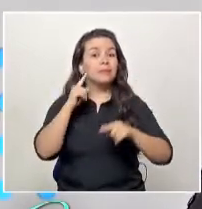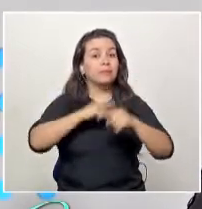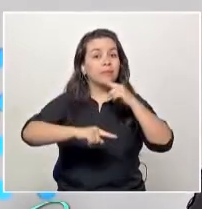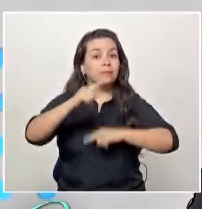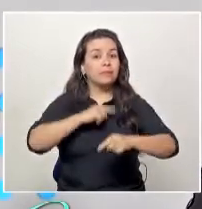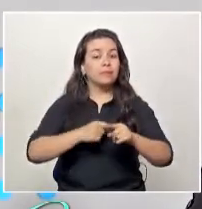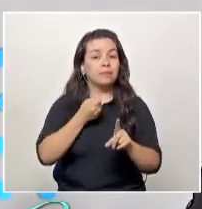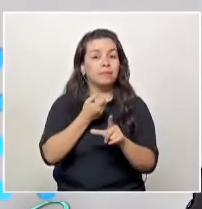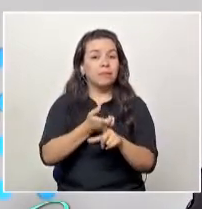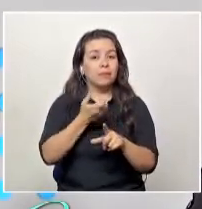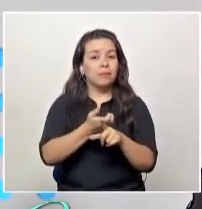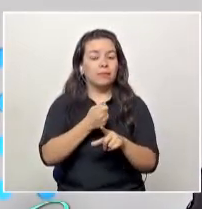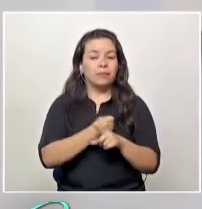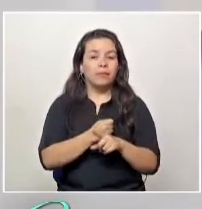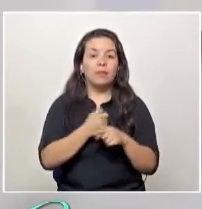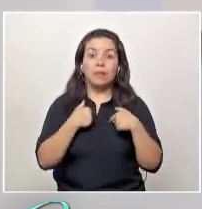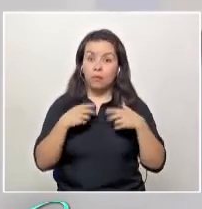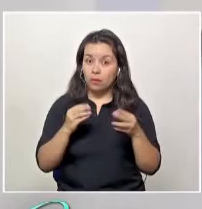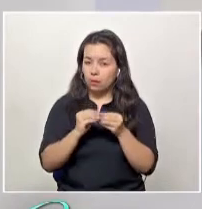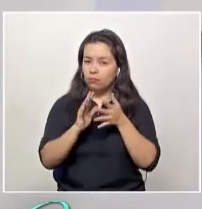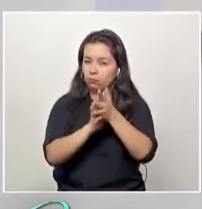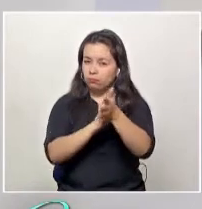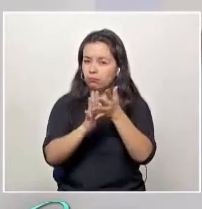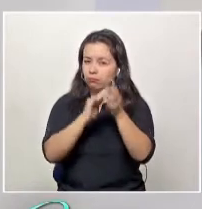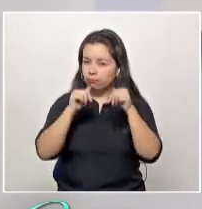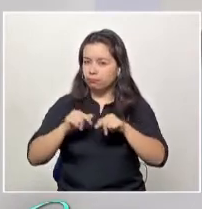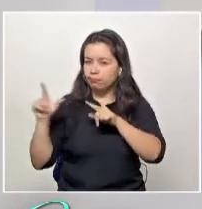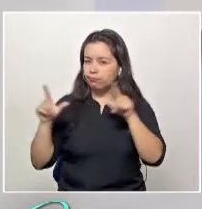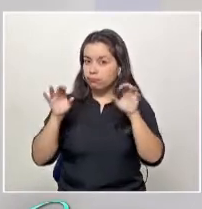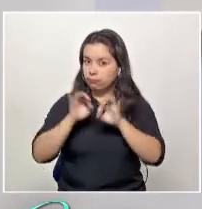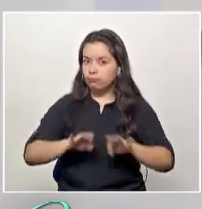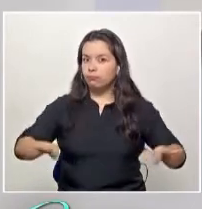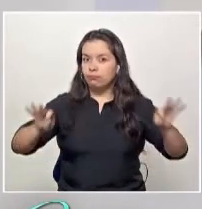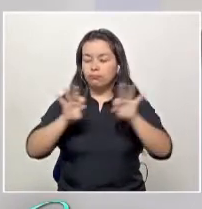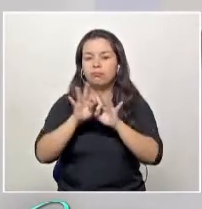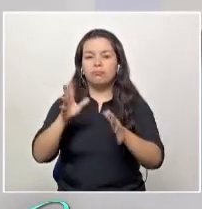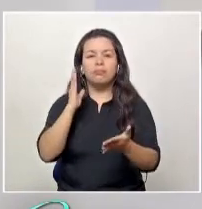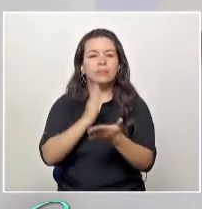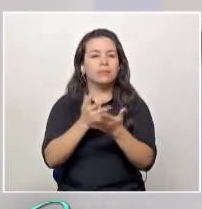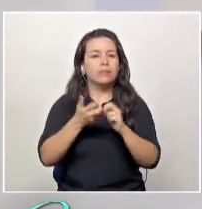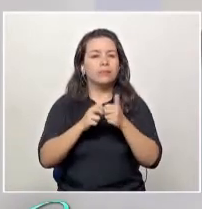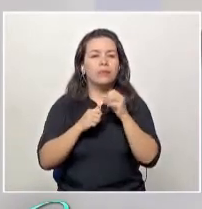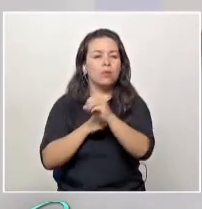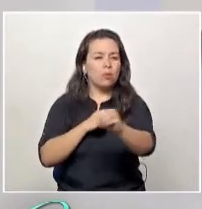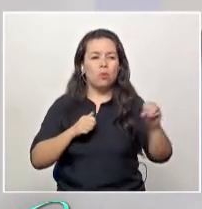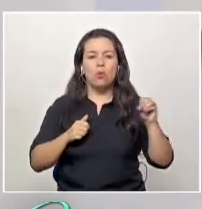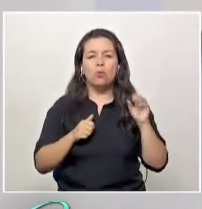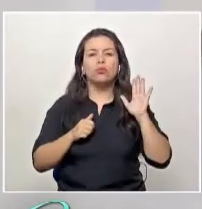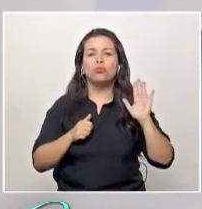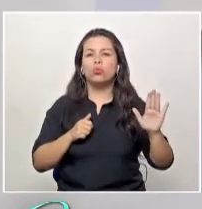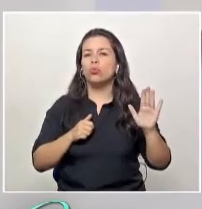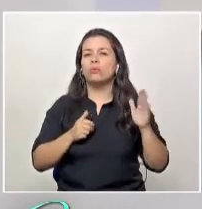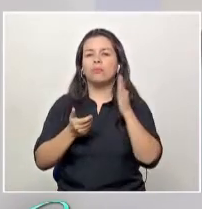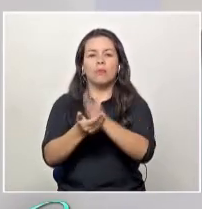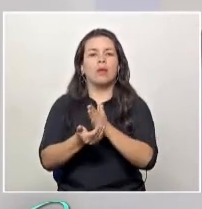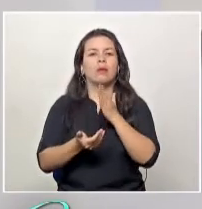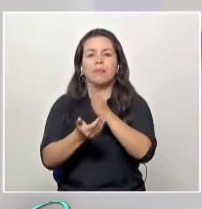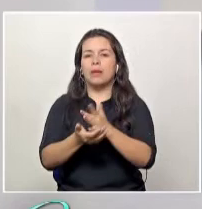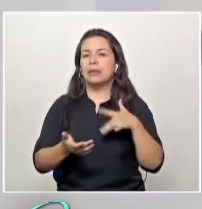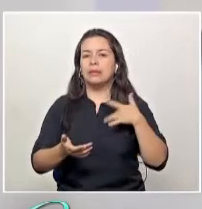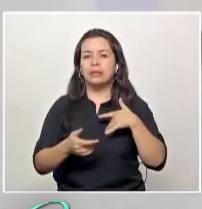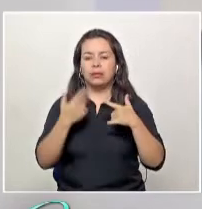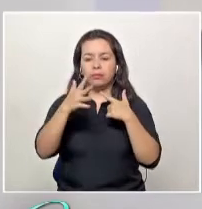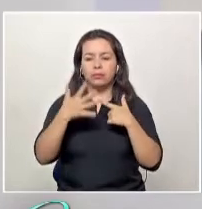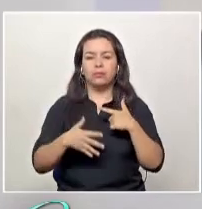próstata. Sí, que además quiero que vean esta nota porque es otro problema que tenemos, los hombres no están consultando por la